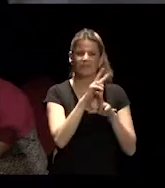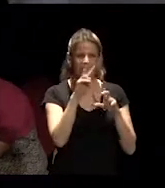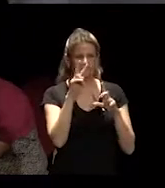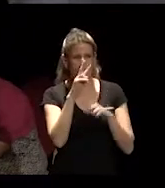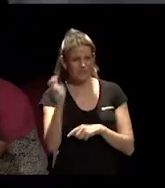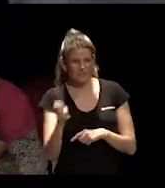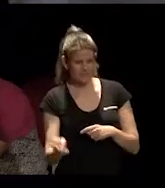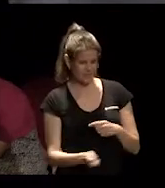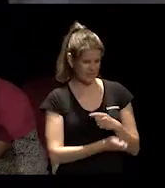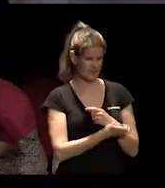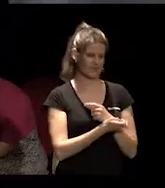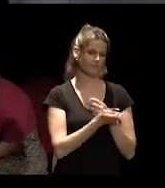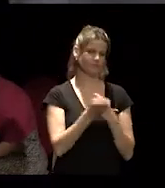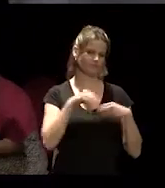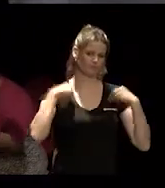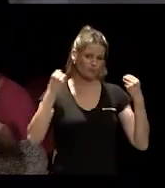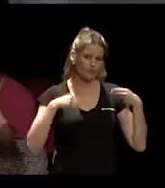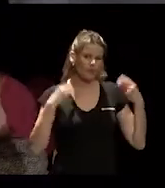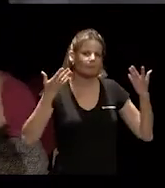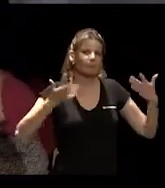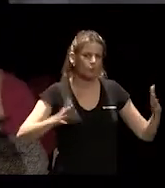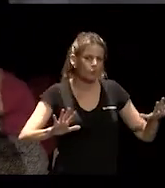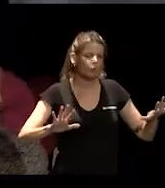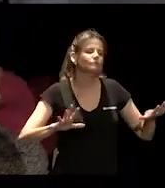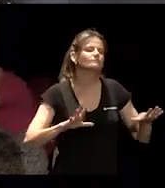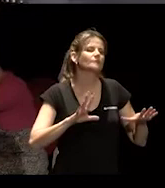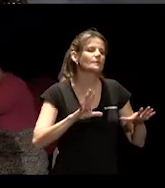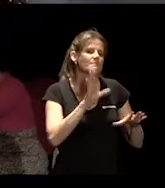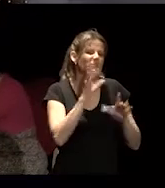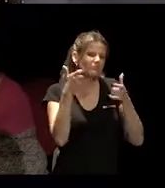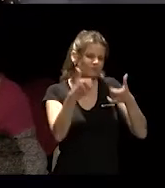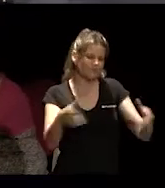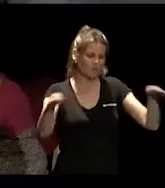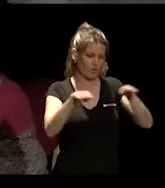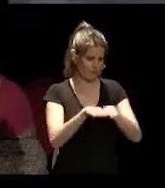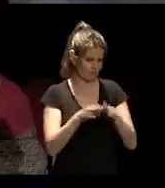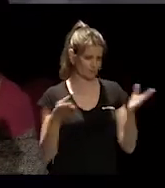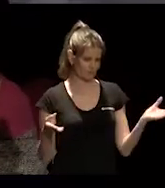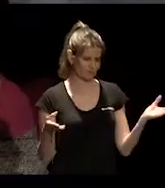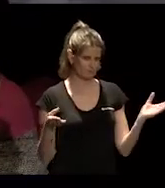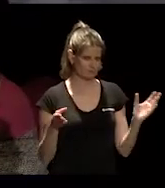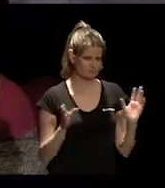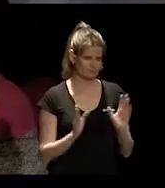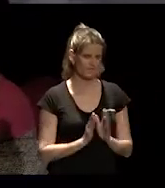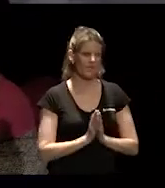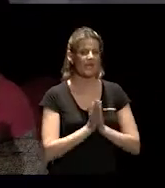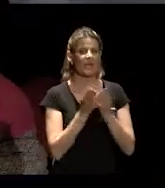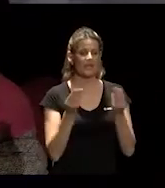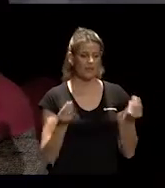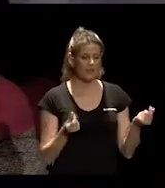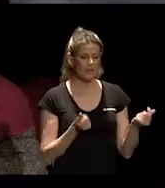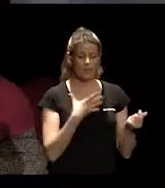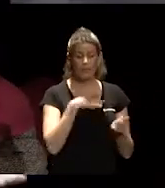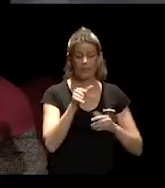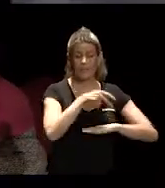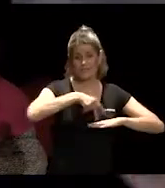la diversidad, pero dentro de una igualdad, ¿no? Entonces, puede ser que en